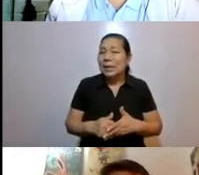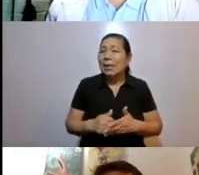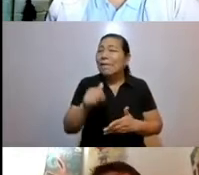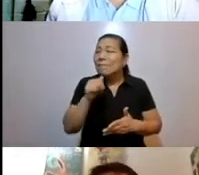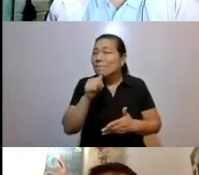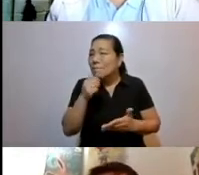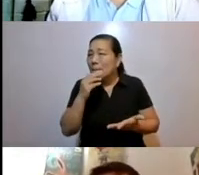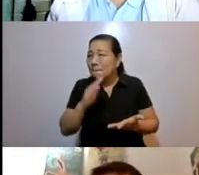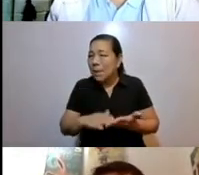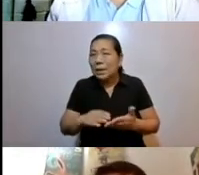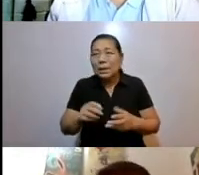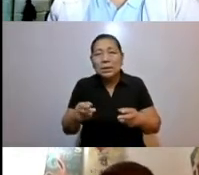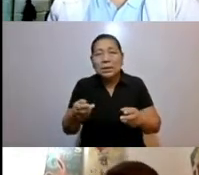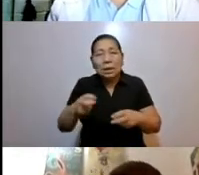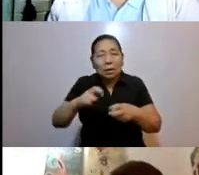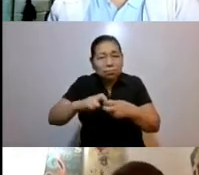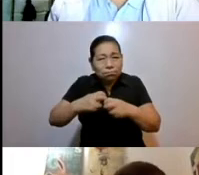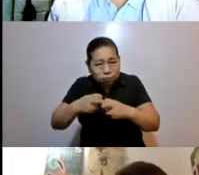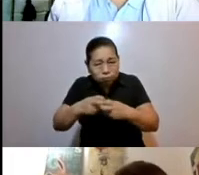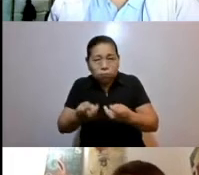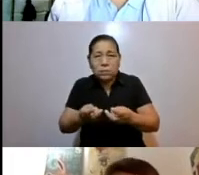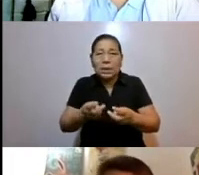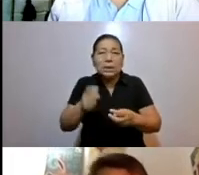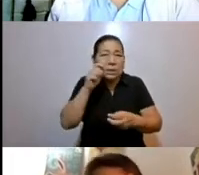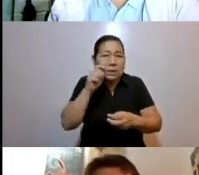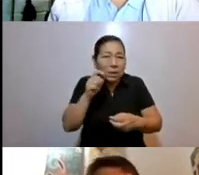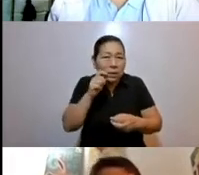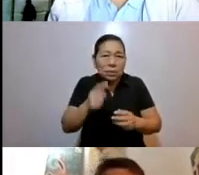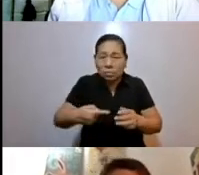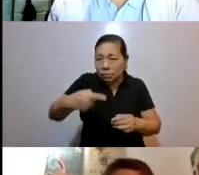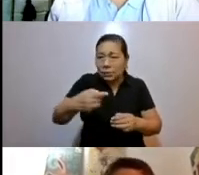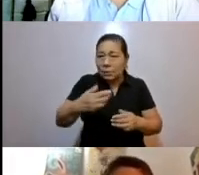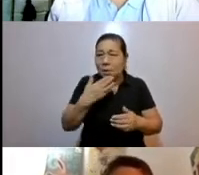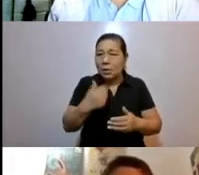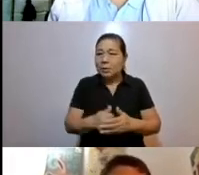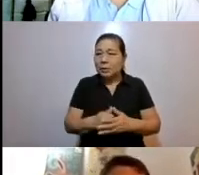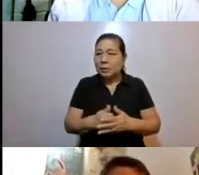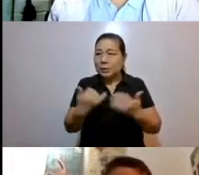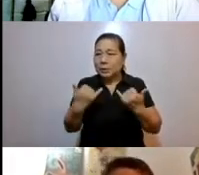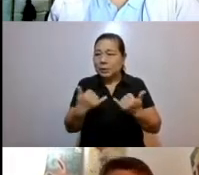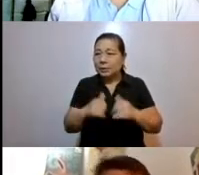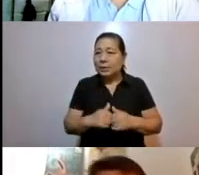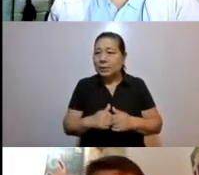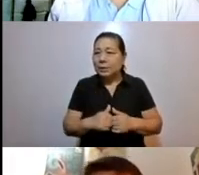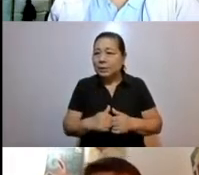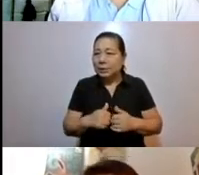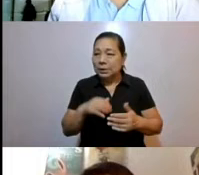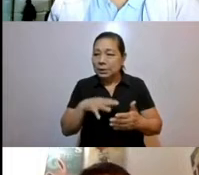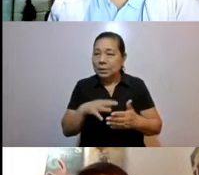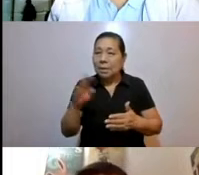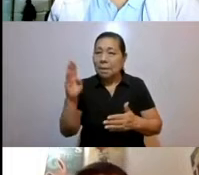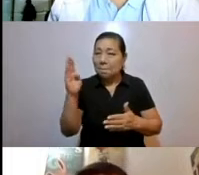falla en tener una relación sexual, una erección adecuada. Aquí, por ejemplo, un estudio